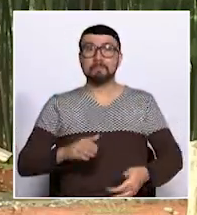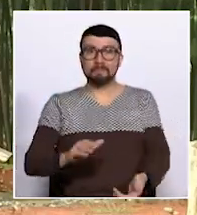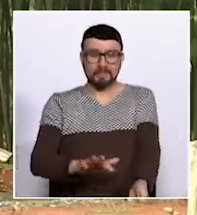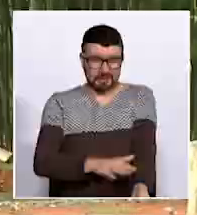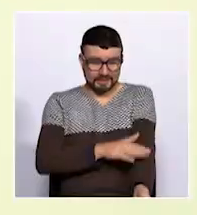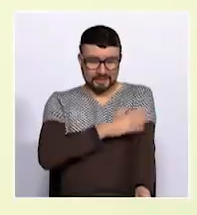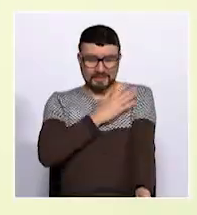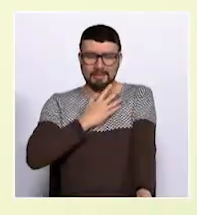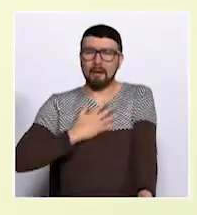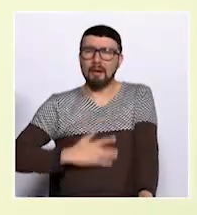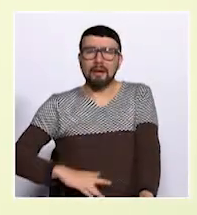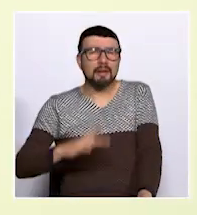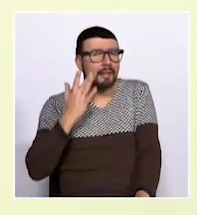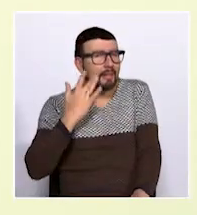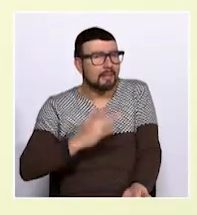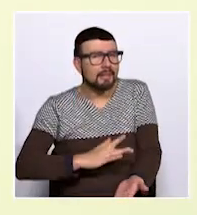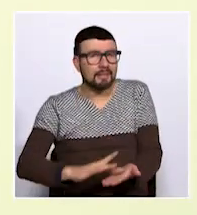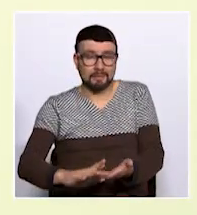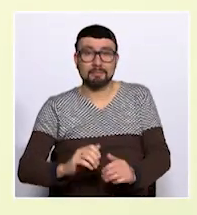limpia y